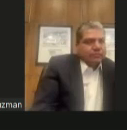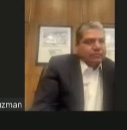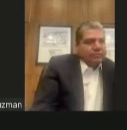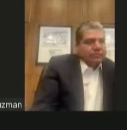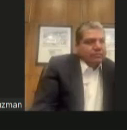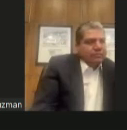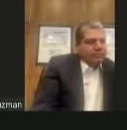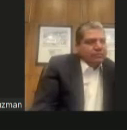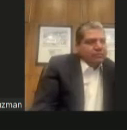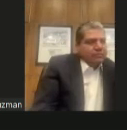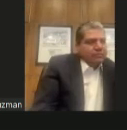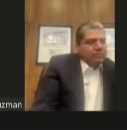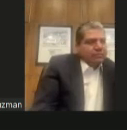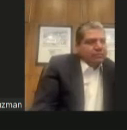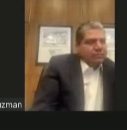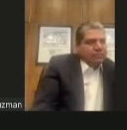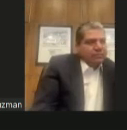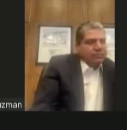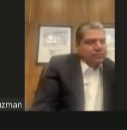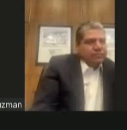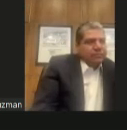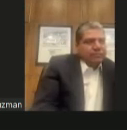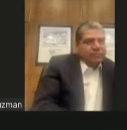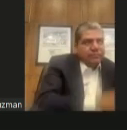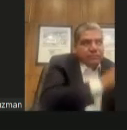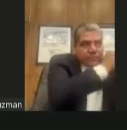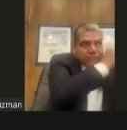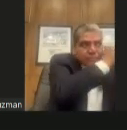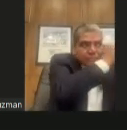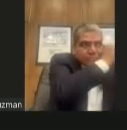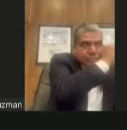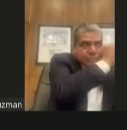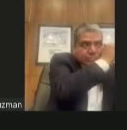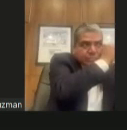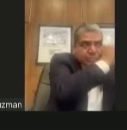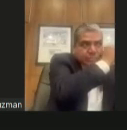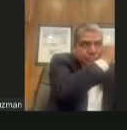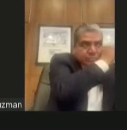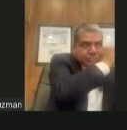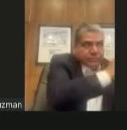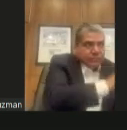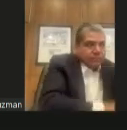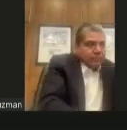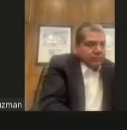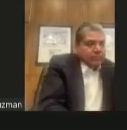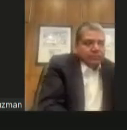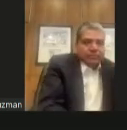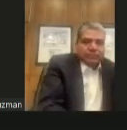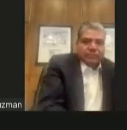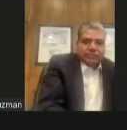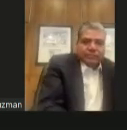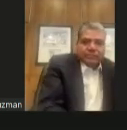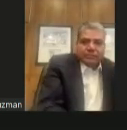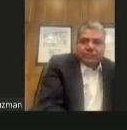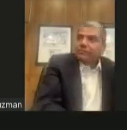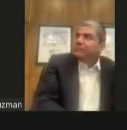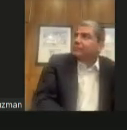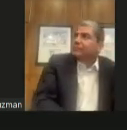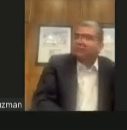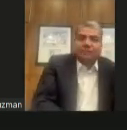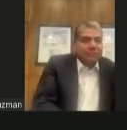canchas deportivas en buenas condiciones, además del Parque Recreativo Municipal Jesús Chimota,